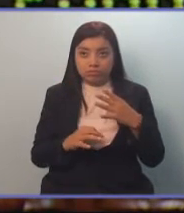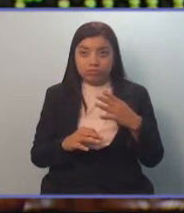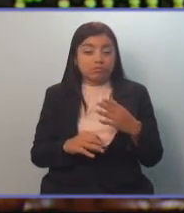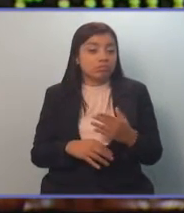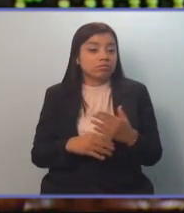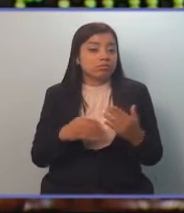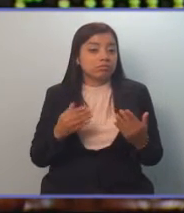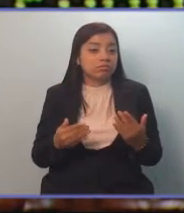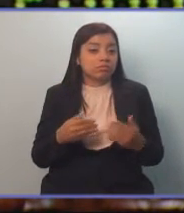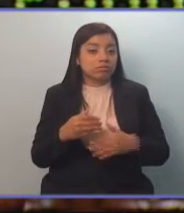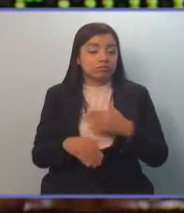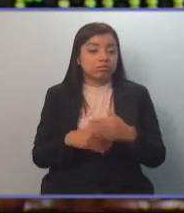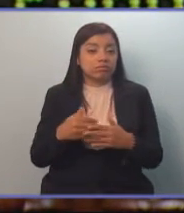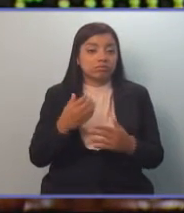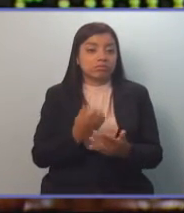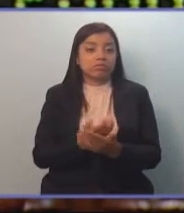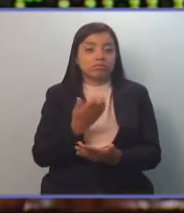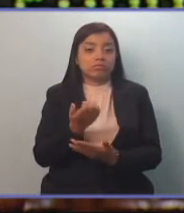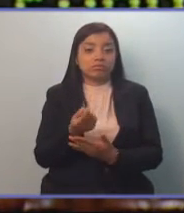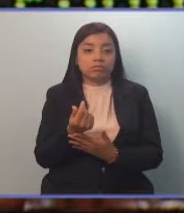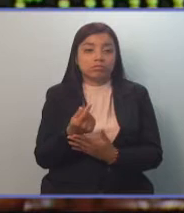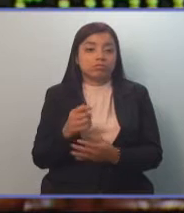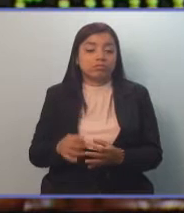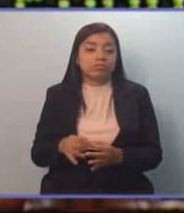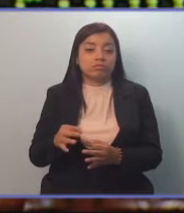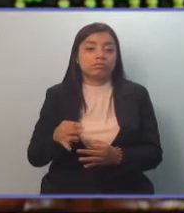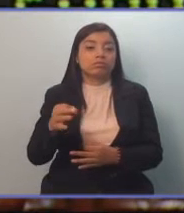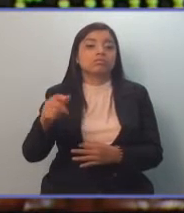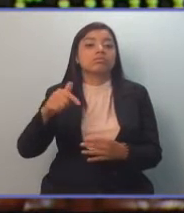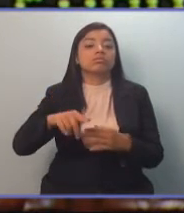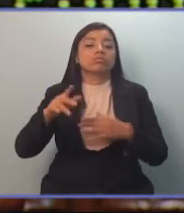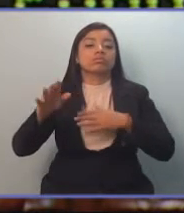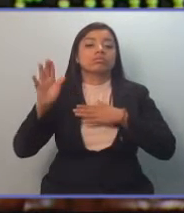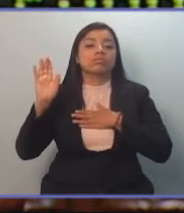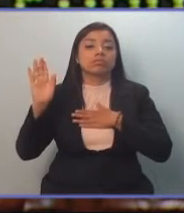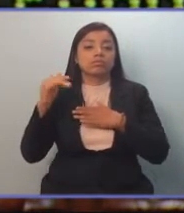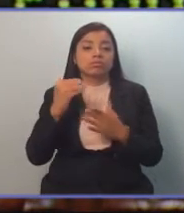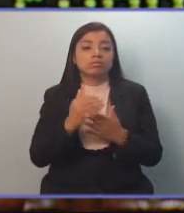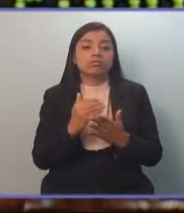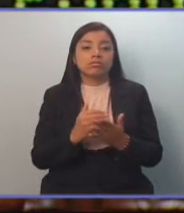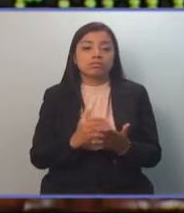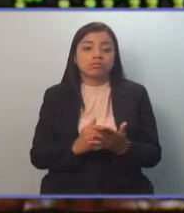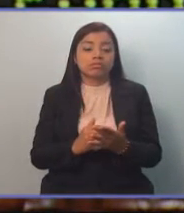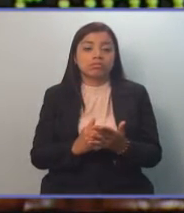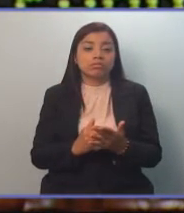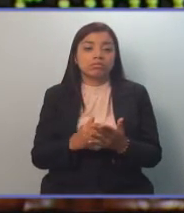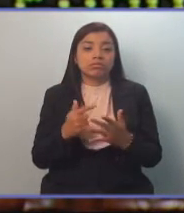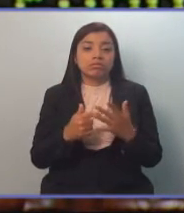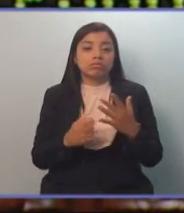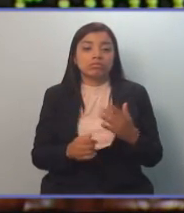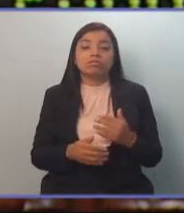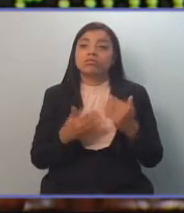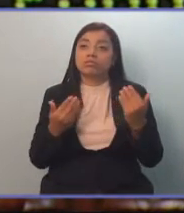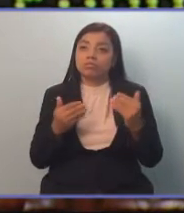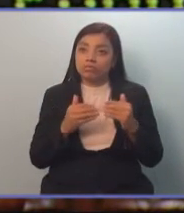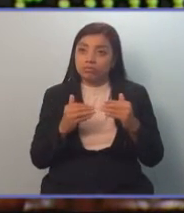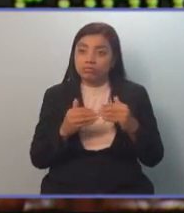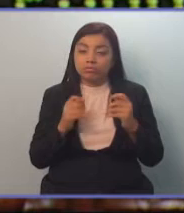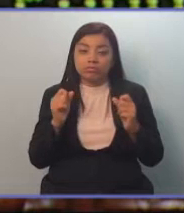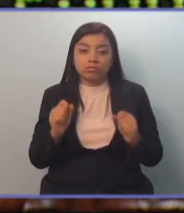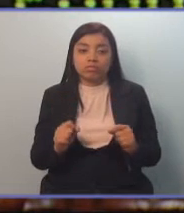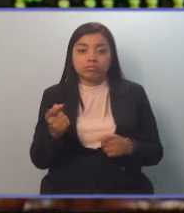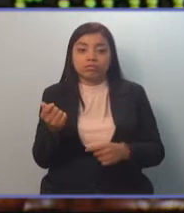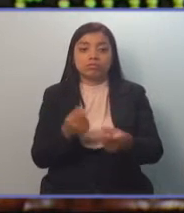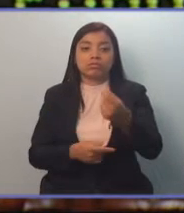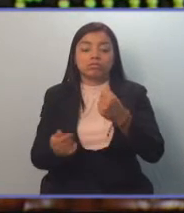una afectación económica y dilatoria en el cumplimiento de los requisitos que establece la misma, así como la internación